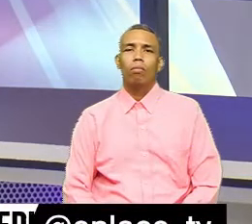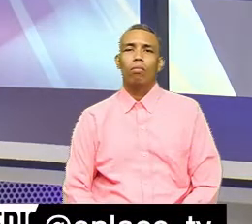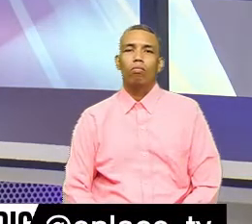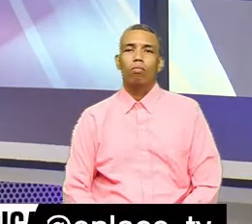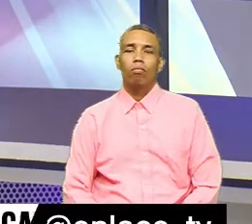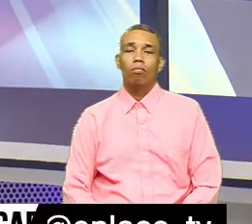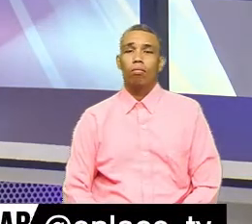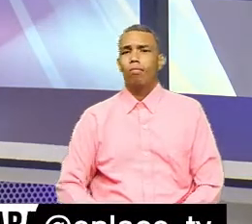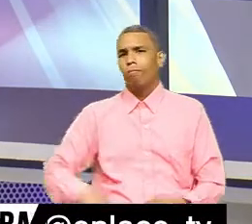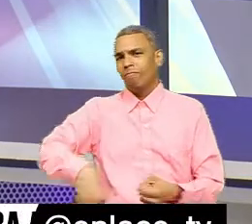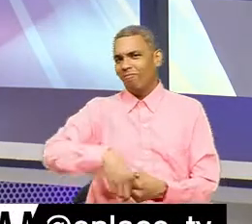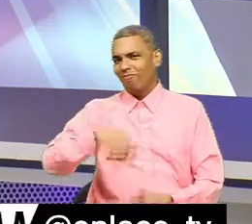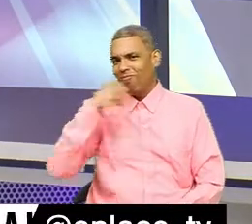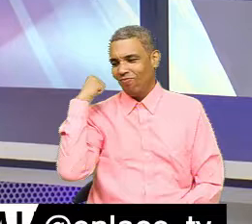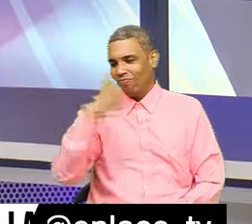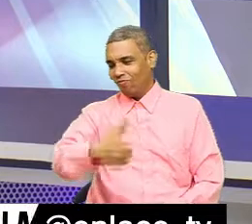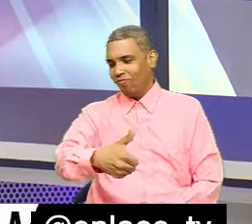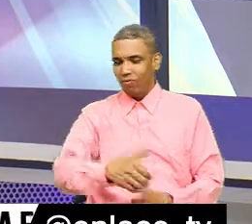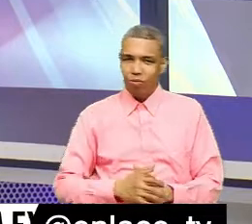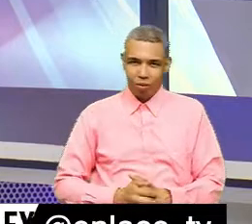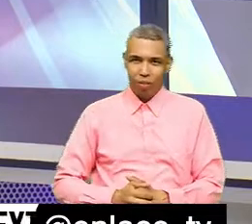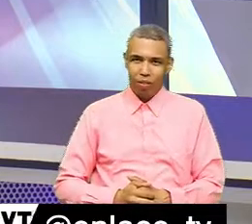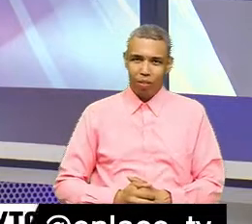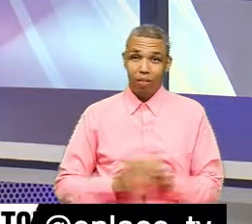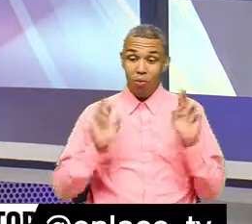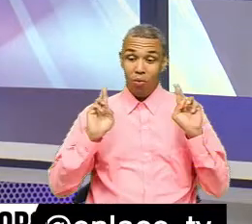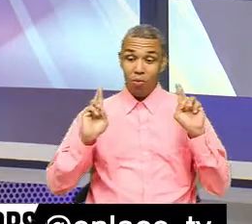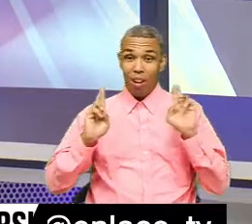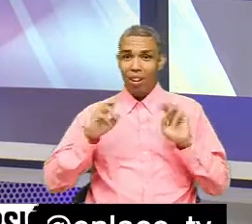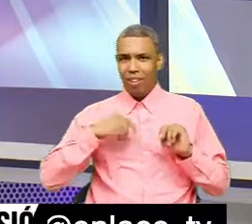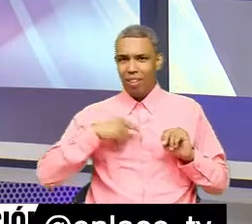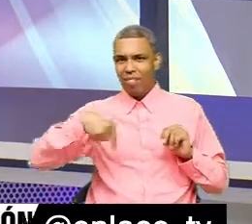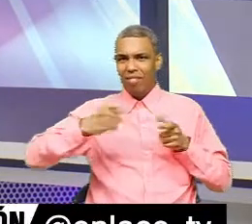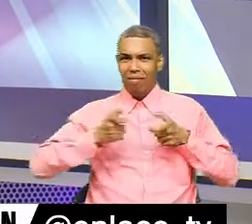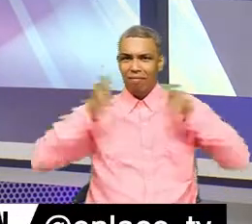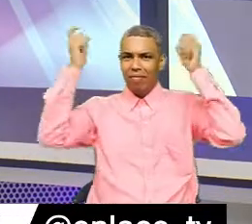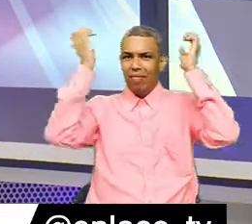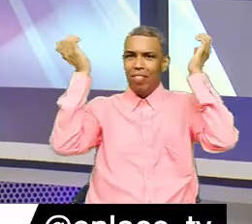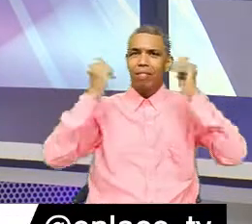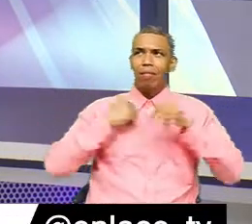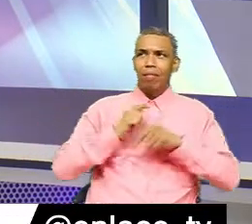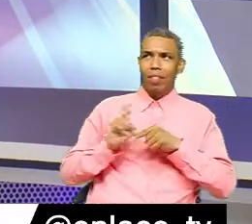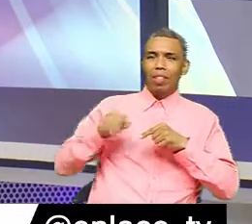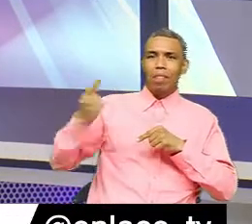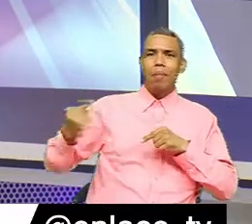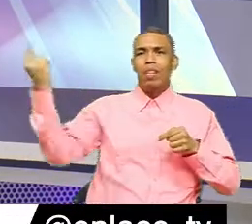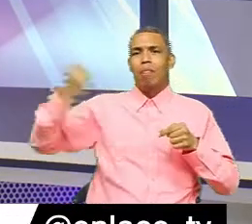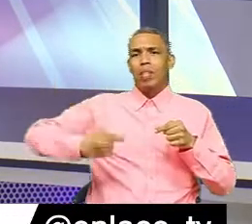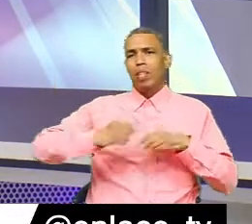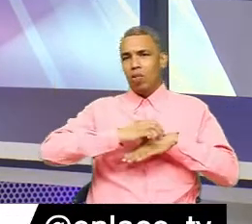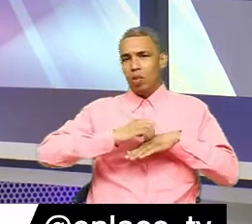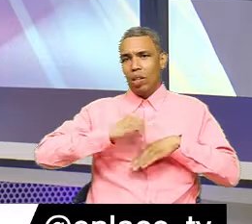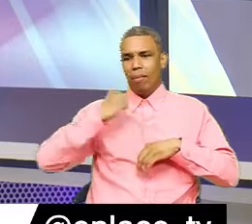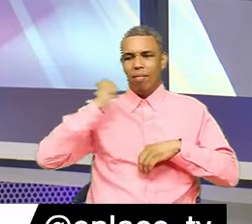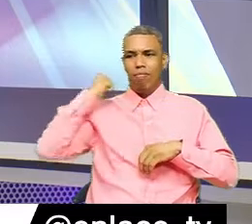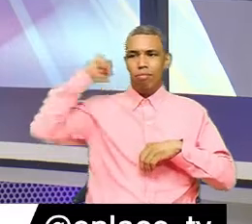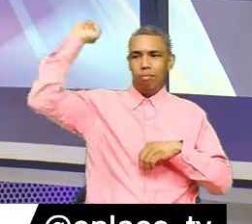Felicitaciones a Alianza Petrolera y esperemos que corra con la misma suerte aquí en el Daniel Villa Zapata contra el Deportes Tolima. Recordemos